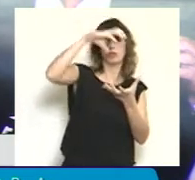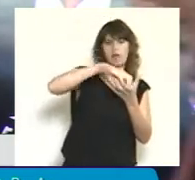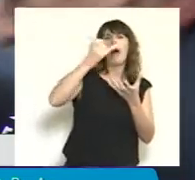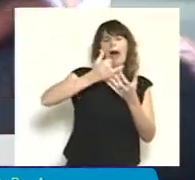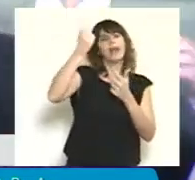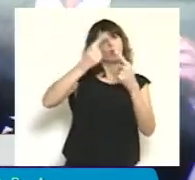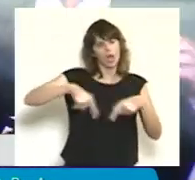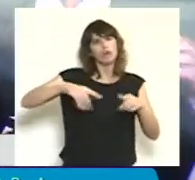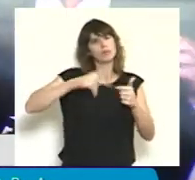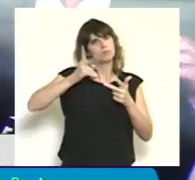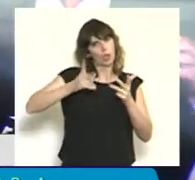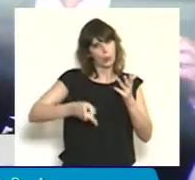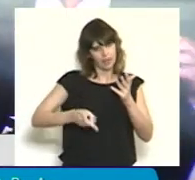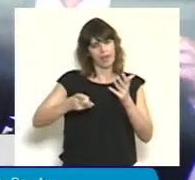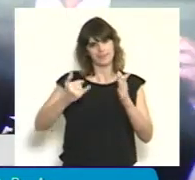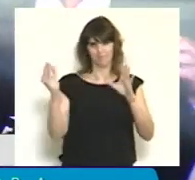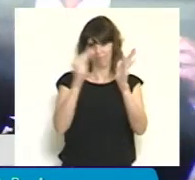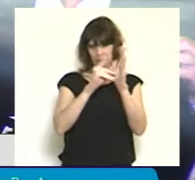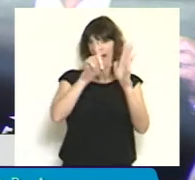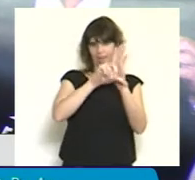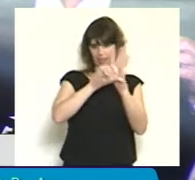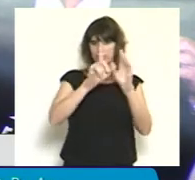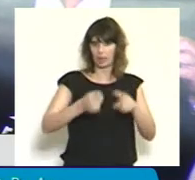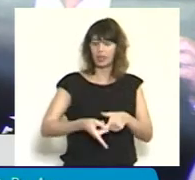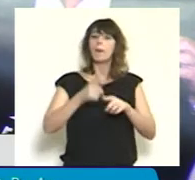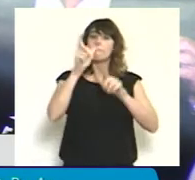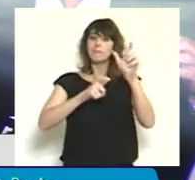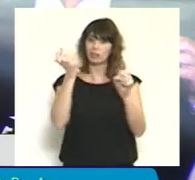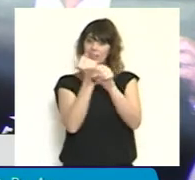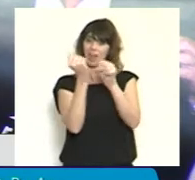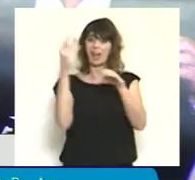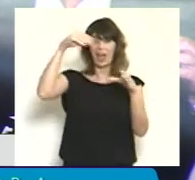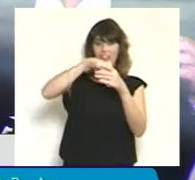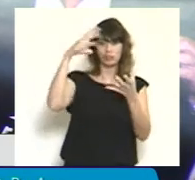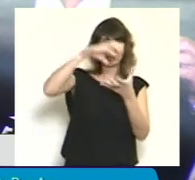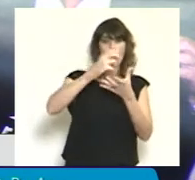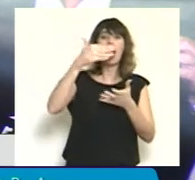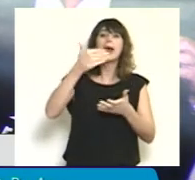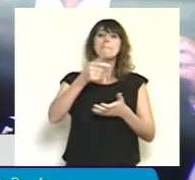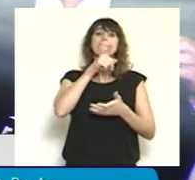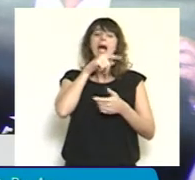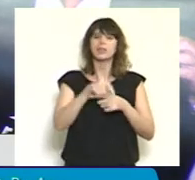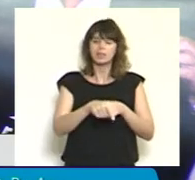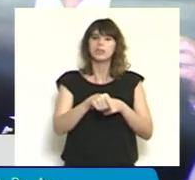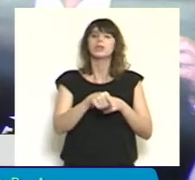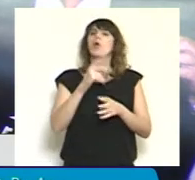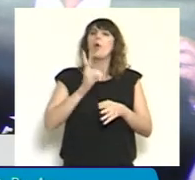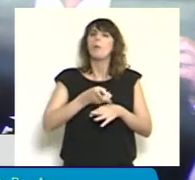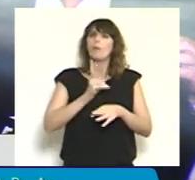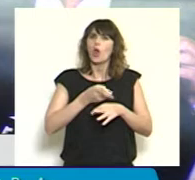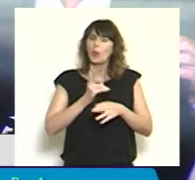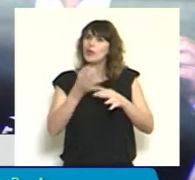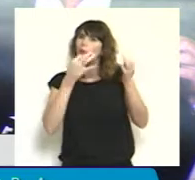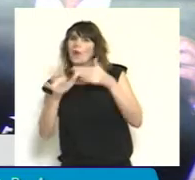recursos que pudieran ingresar. El personal del ANMAC y sus funcionarios no podrán desarrollar actividades lucrativas